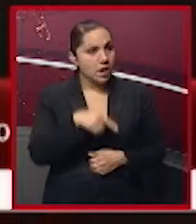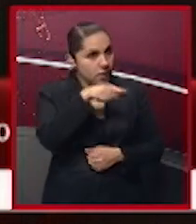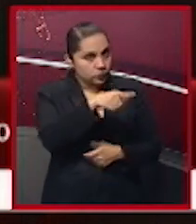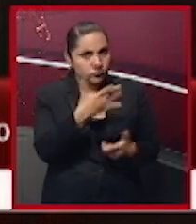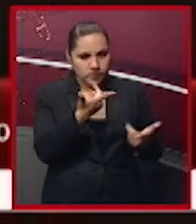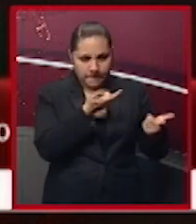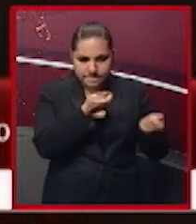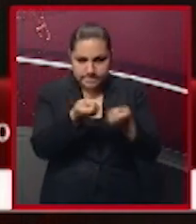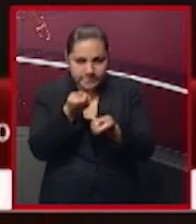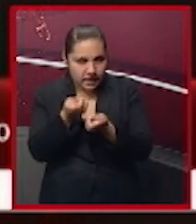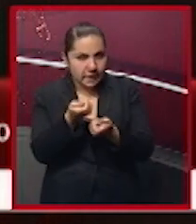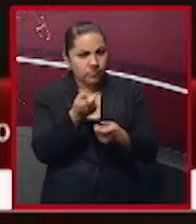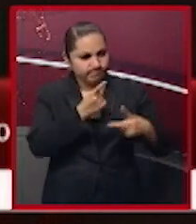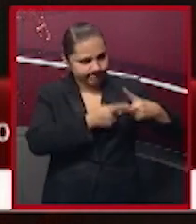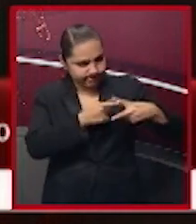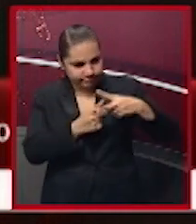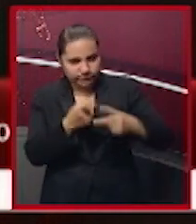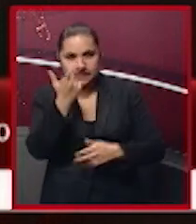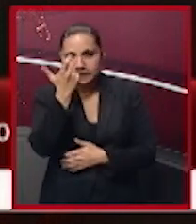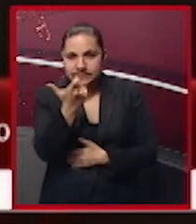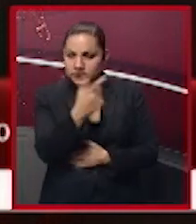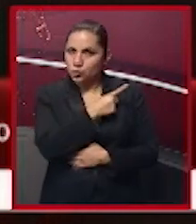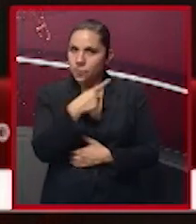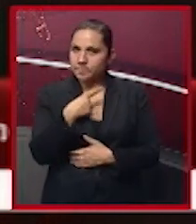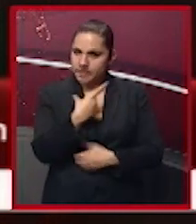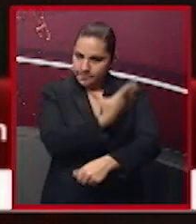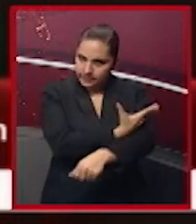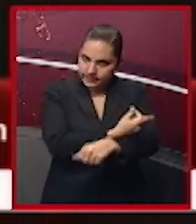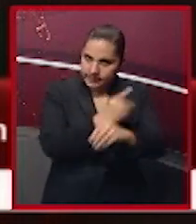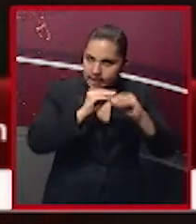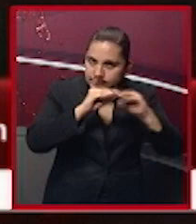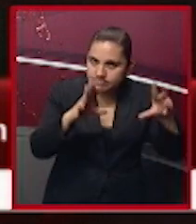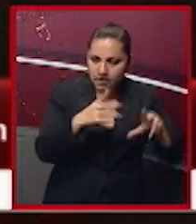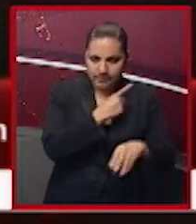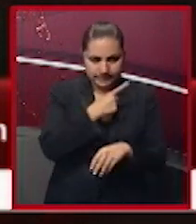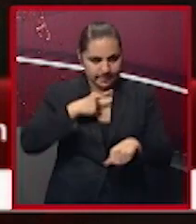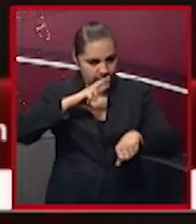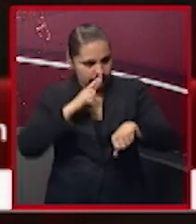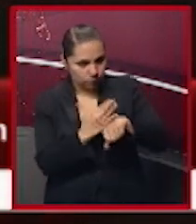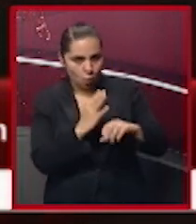transparente y adecuado de los recursos públicos.